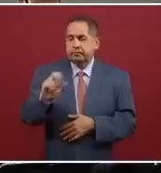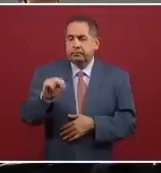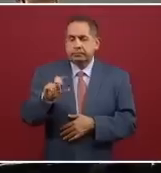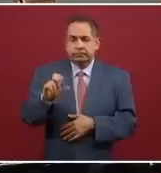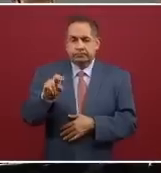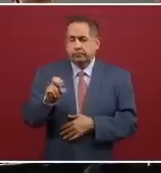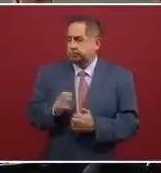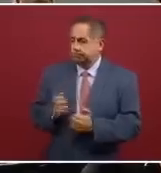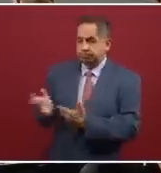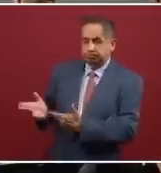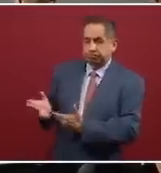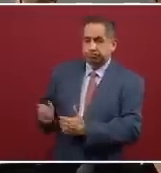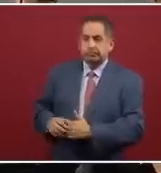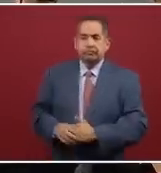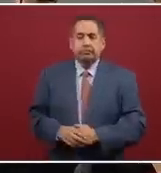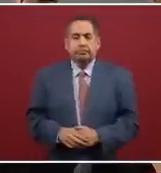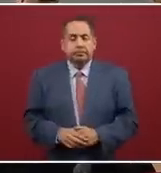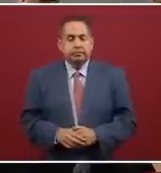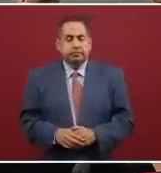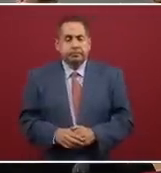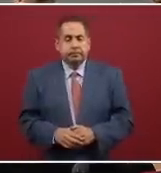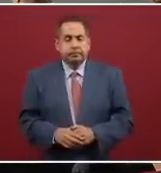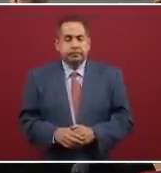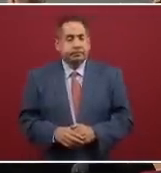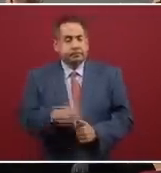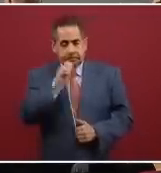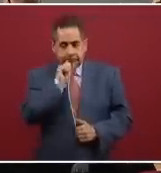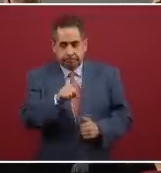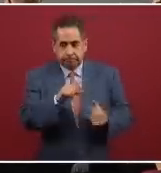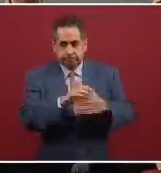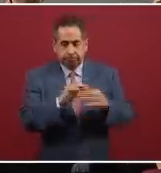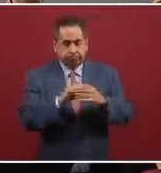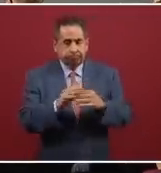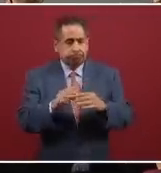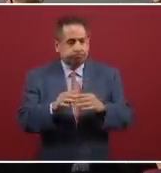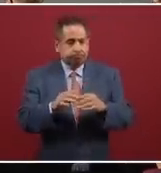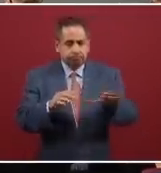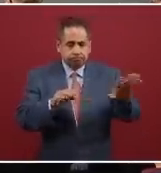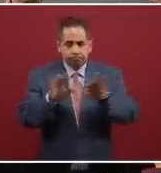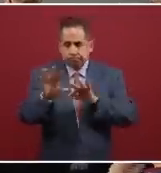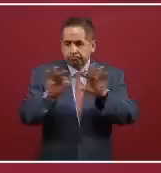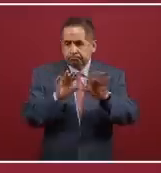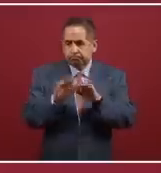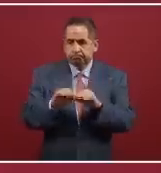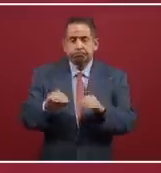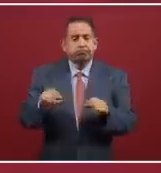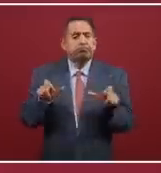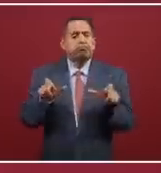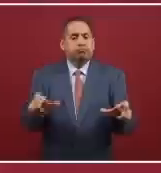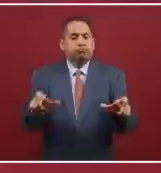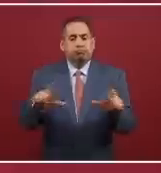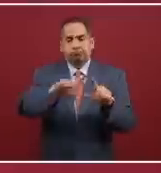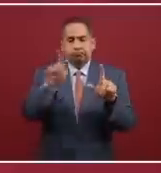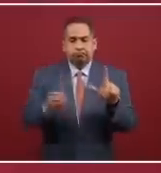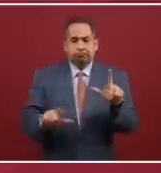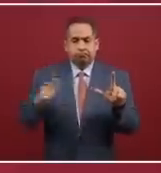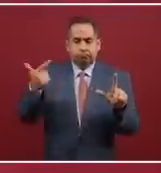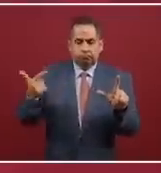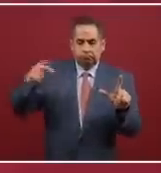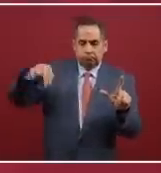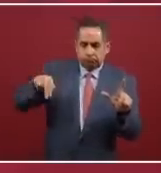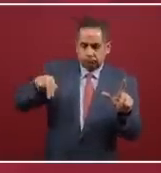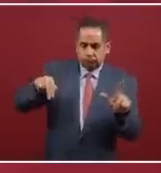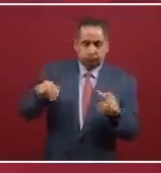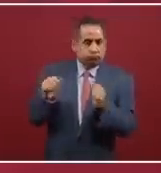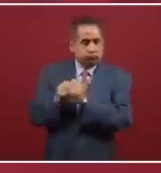presente y la función principal es integrar las coordinaciones de la guardia nacional en la frontera sur